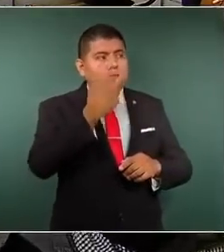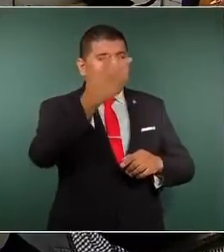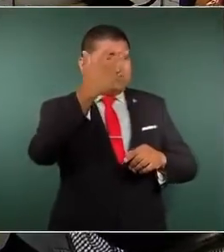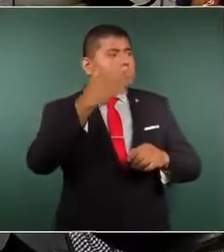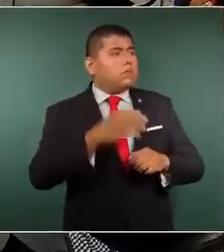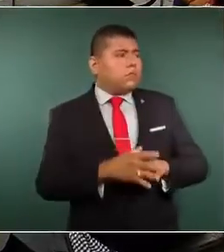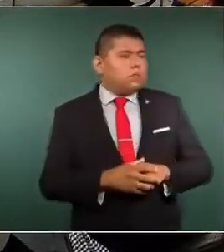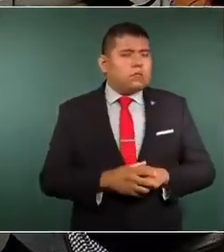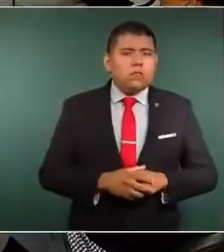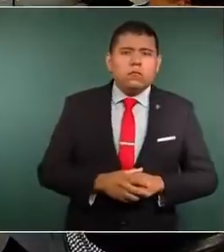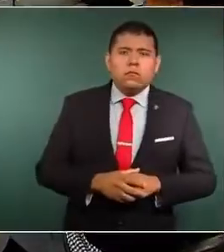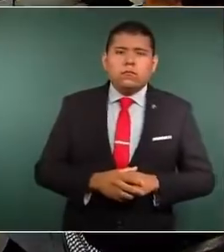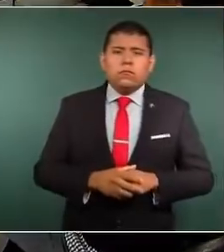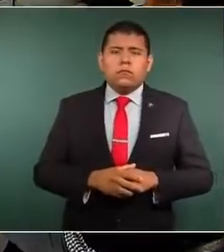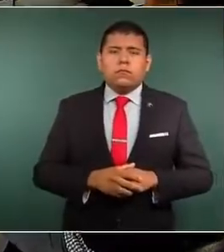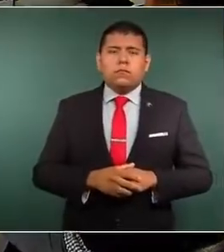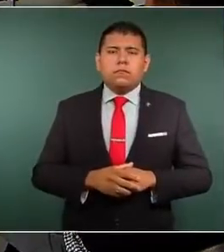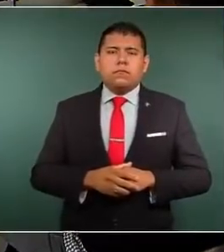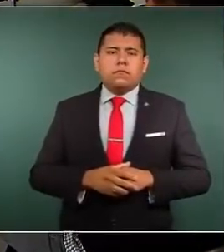incluso